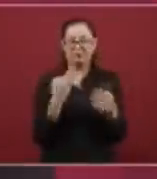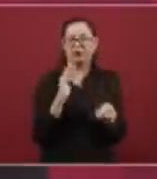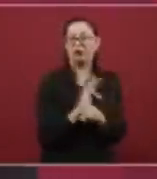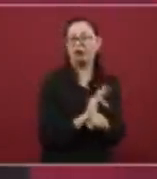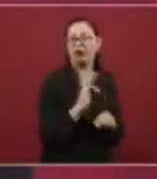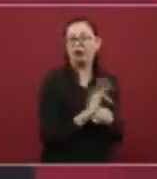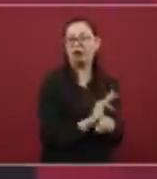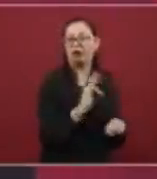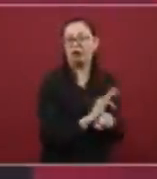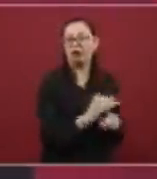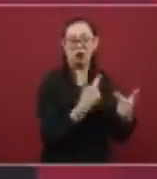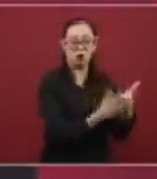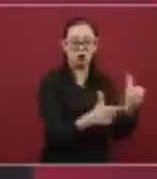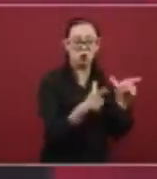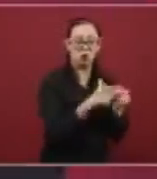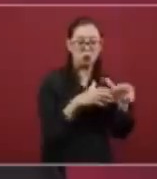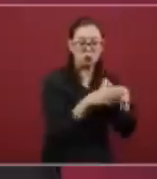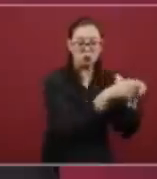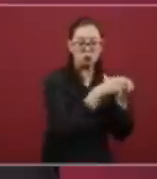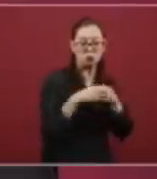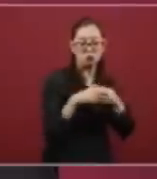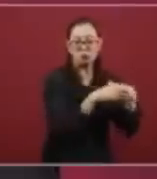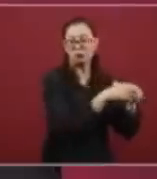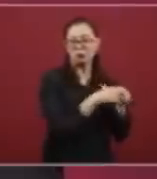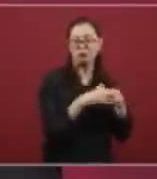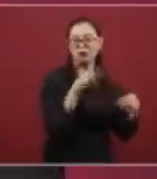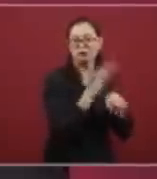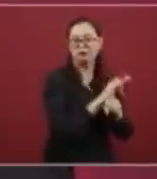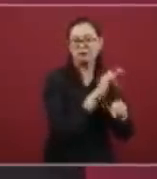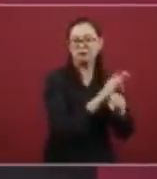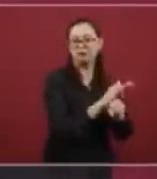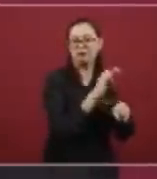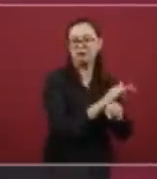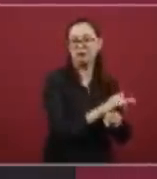defendiendo a grupos de intereses creados y que